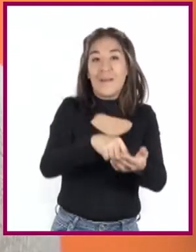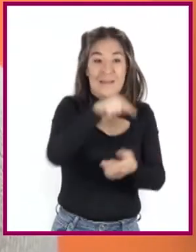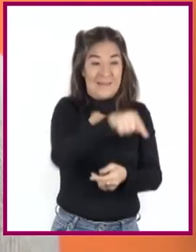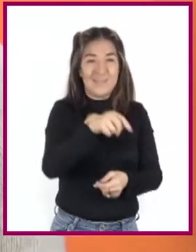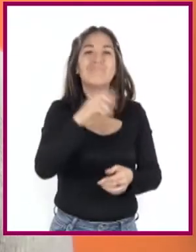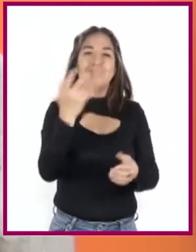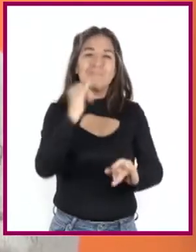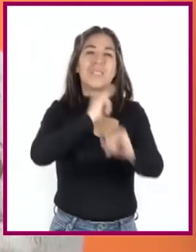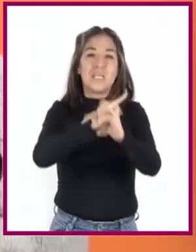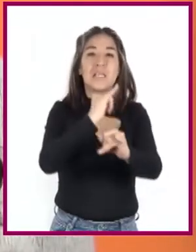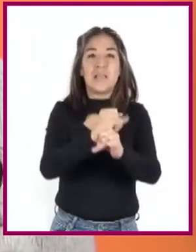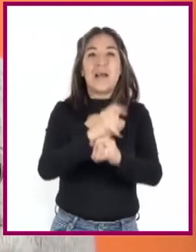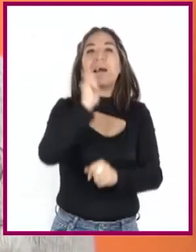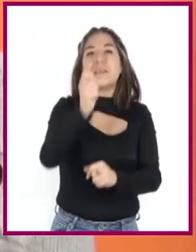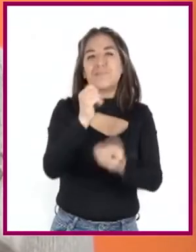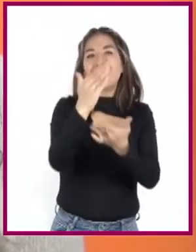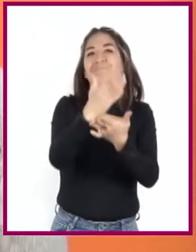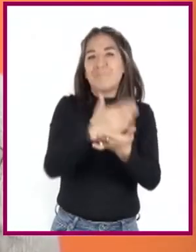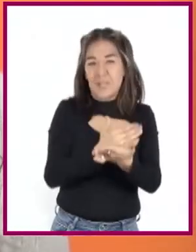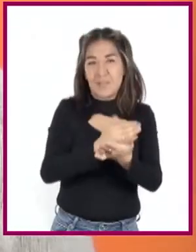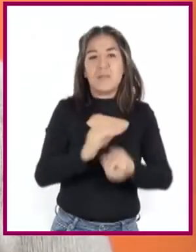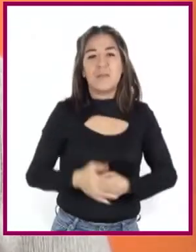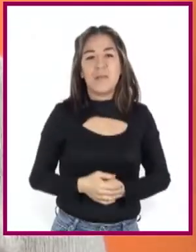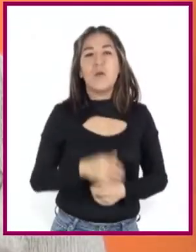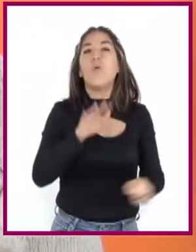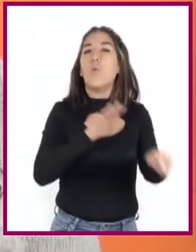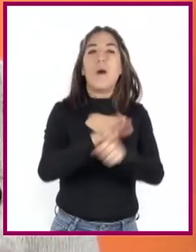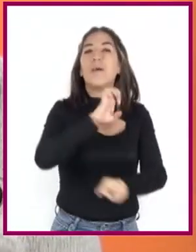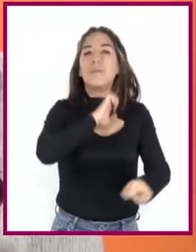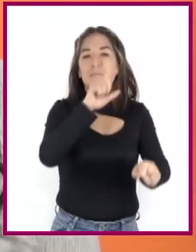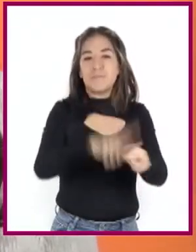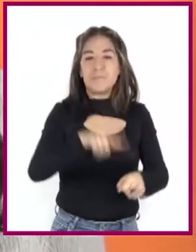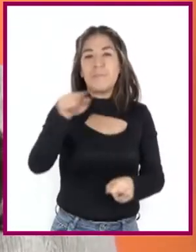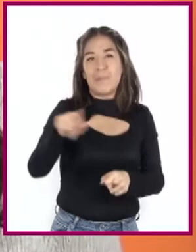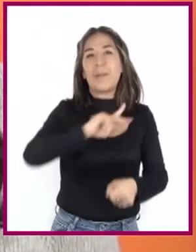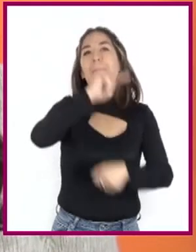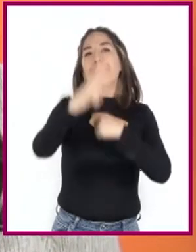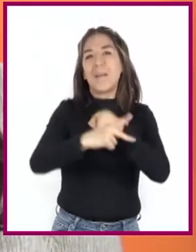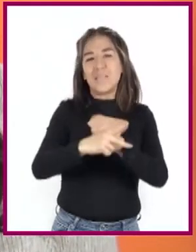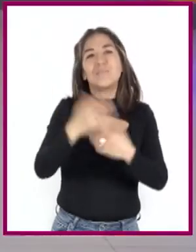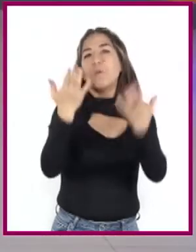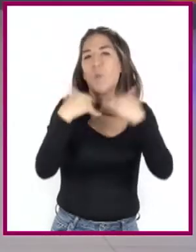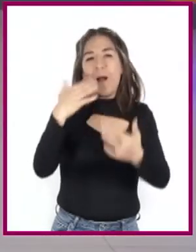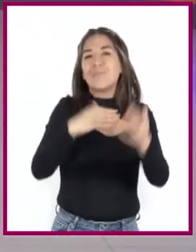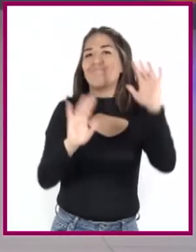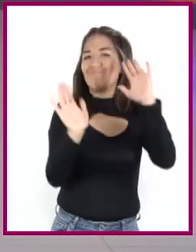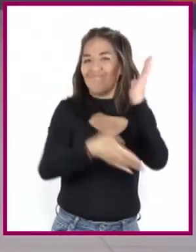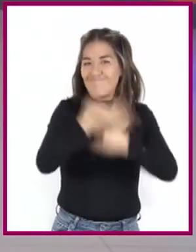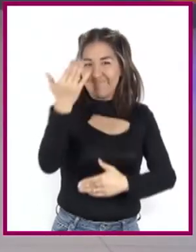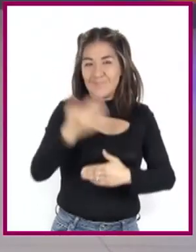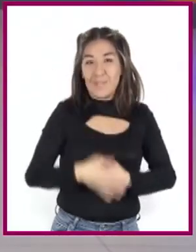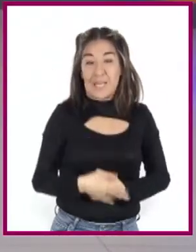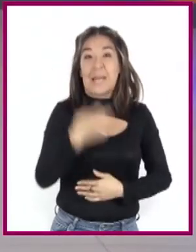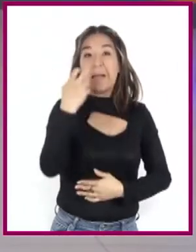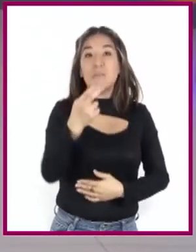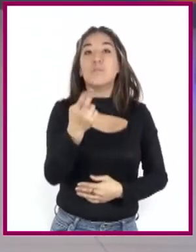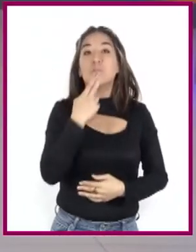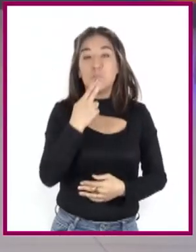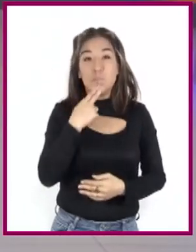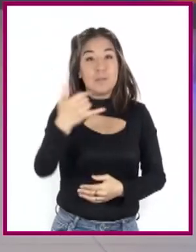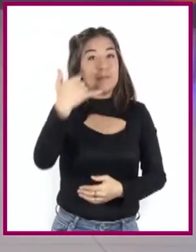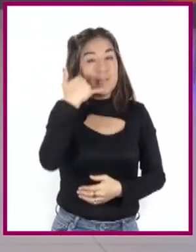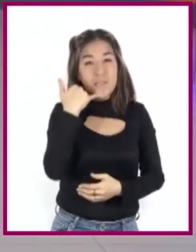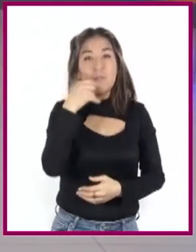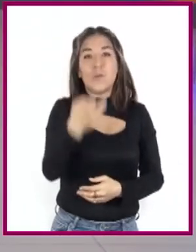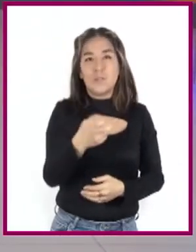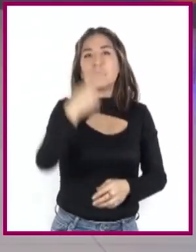o internet no están disponibles, especialmente en los países menos desarrollados. El uso de los teléfonos móviles